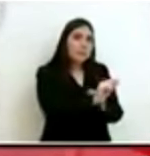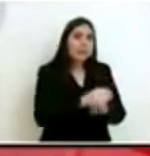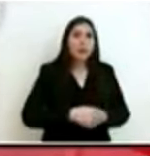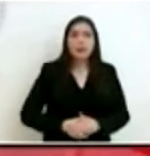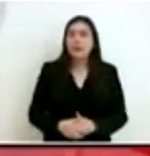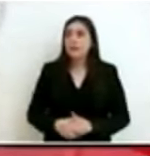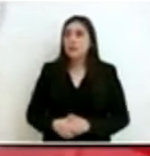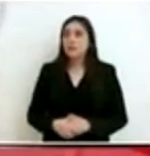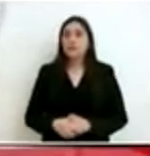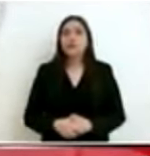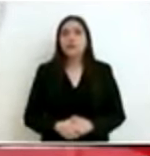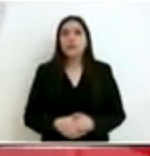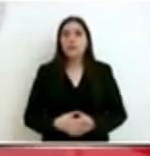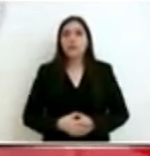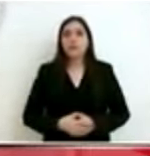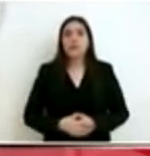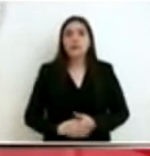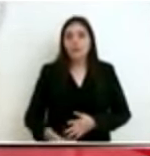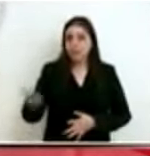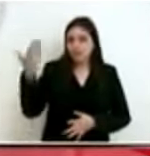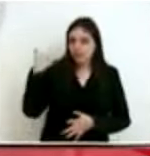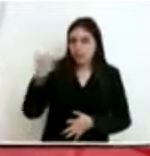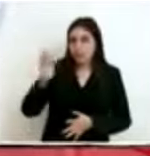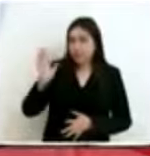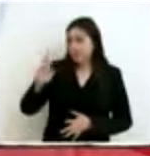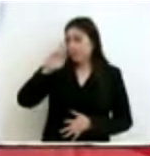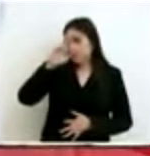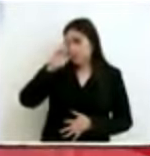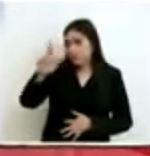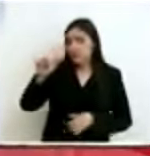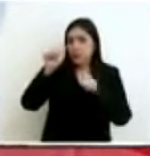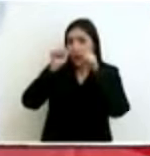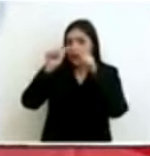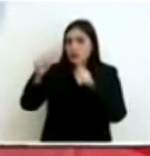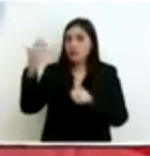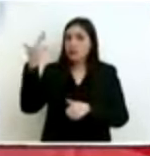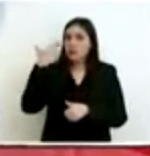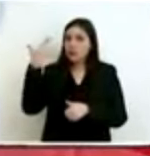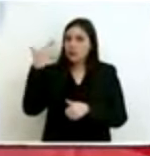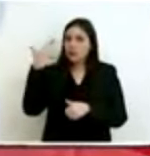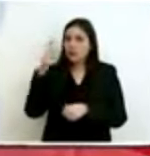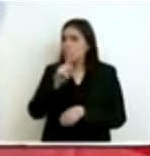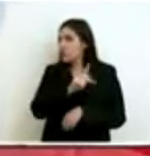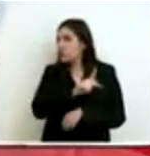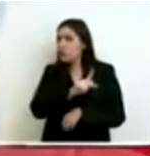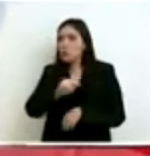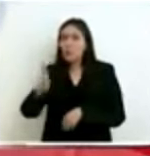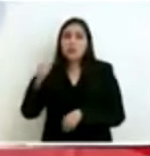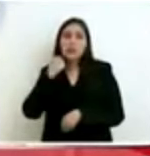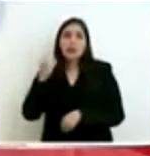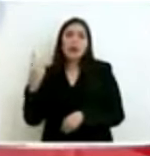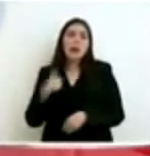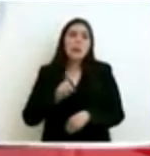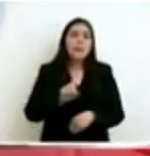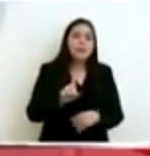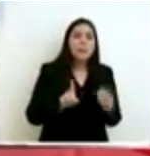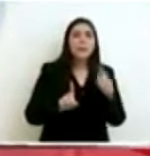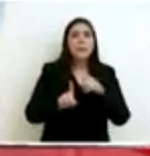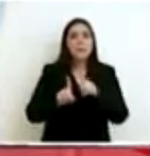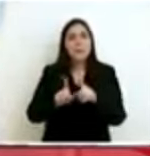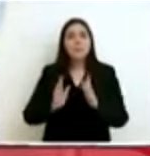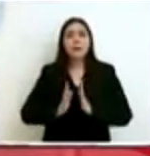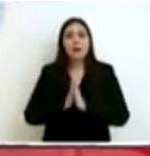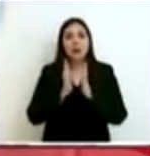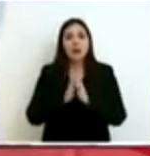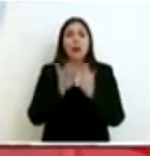Hemos escuchado con atención y respeto a todas las senadoras y senadores que han hecho uso de la palabra. Pido